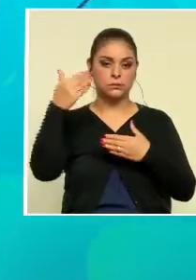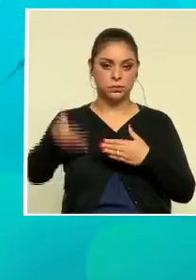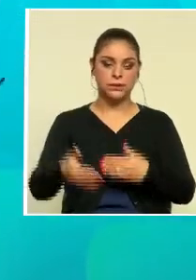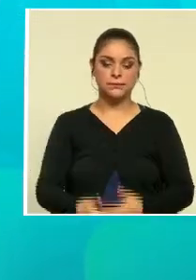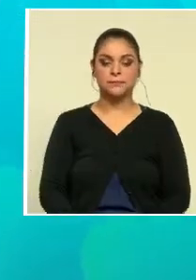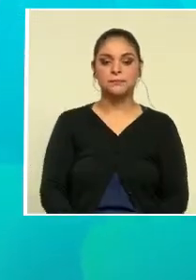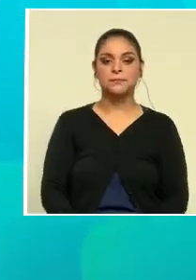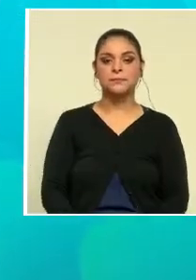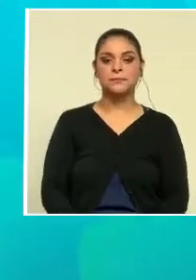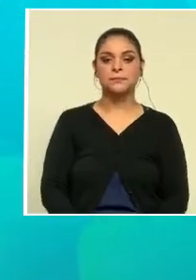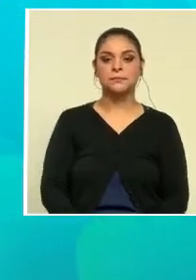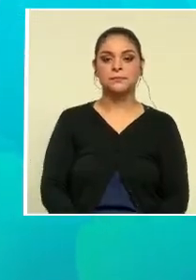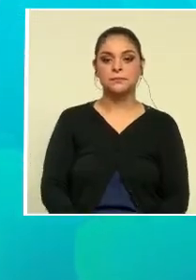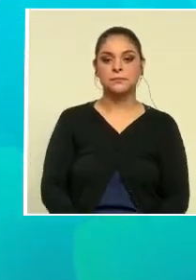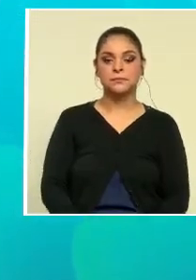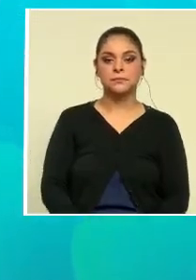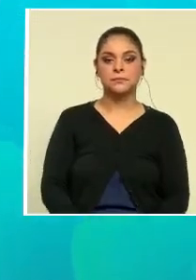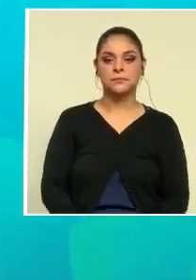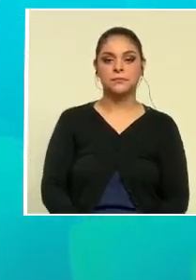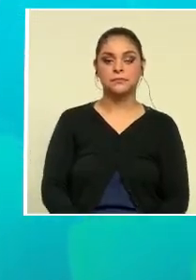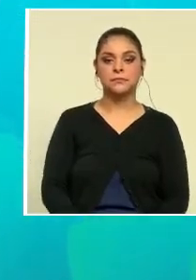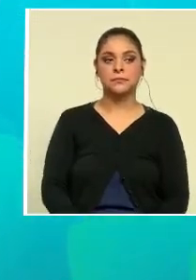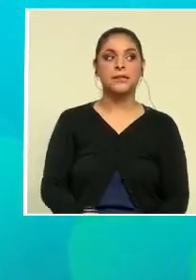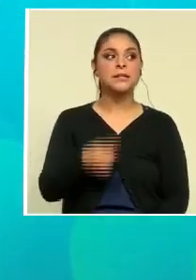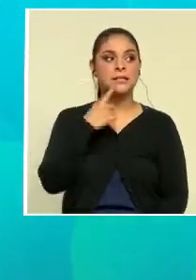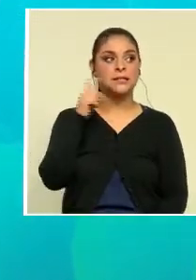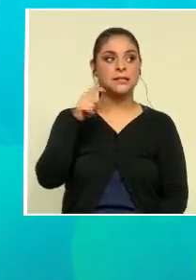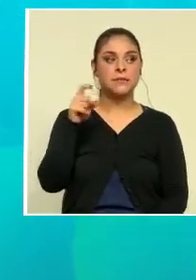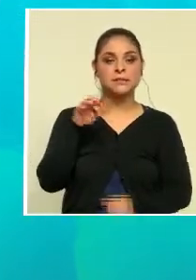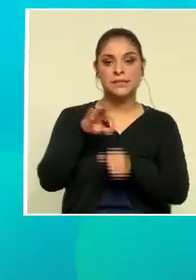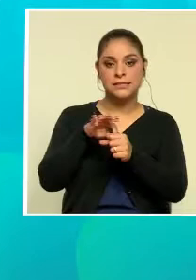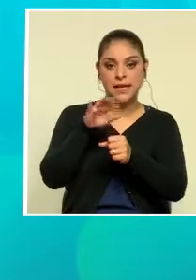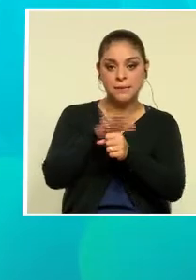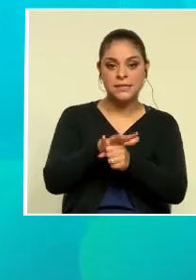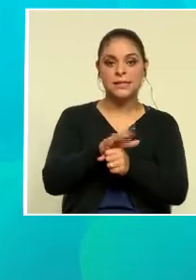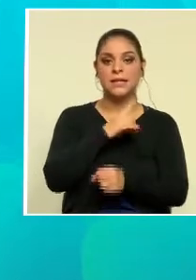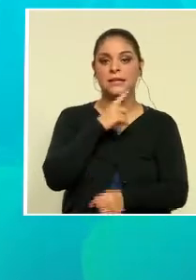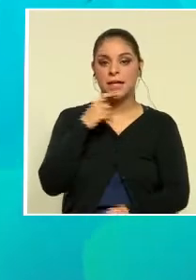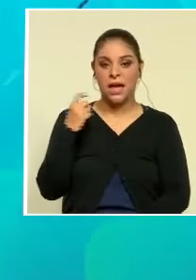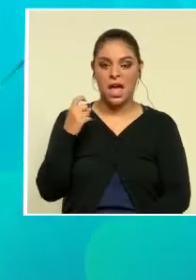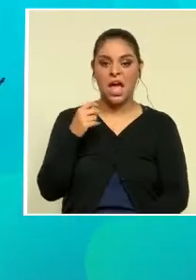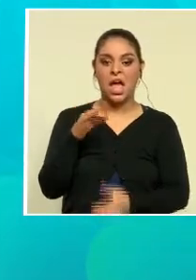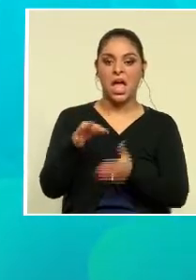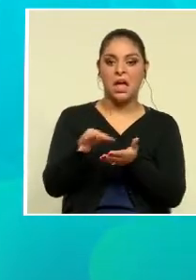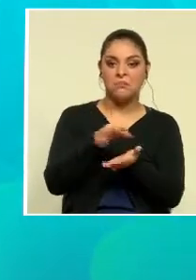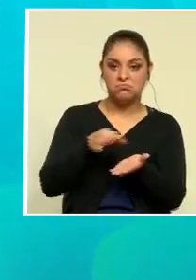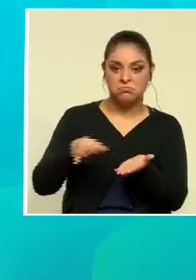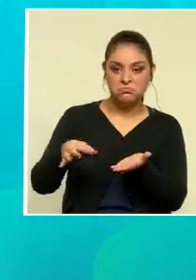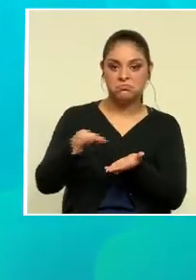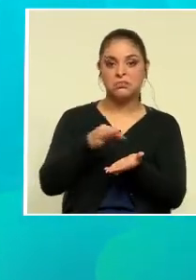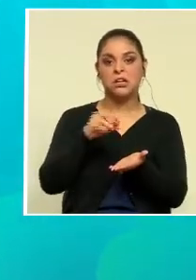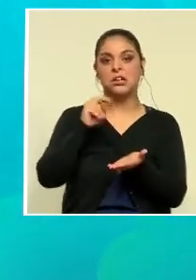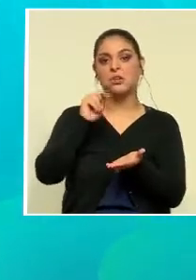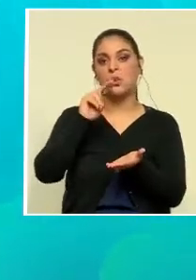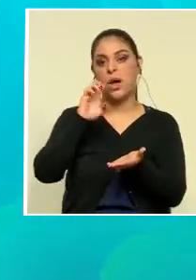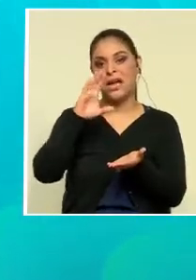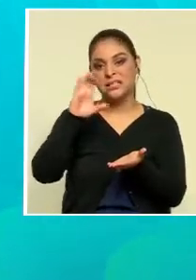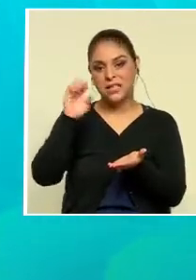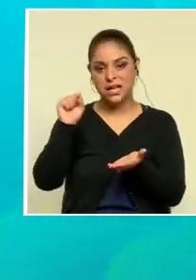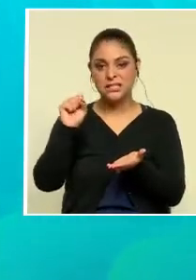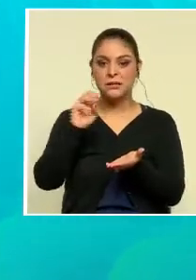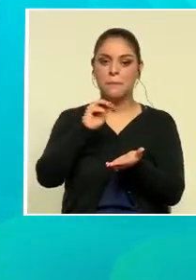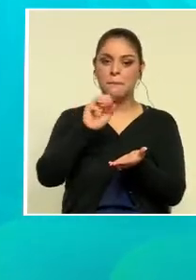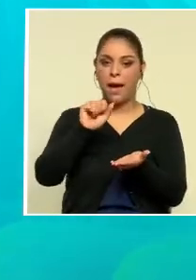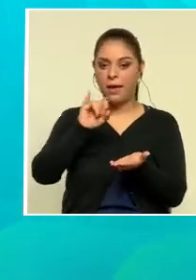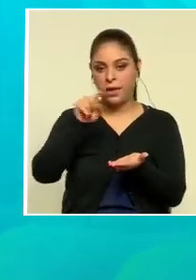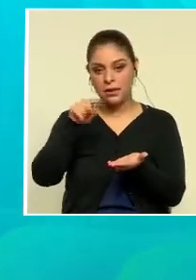después del corte las semillitas dice por ahí semillitas secas almendras macadamia nueces maíz avena lo que tengamos